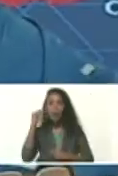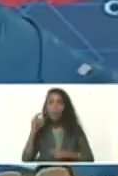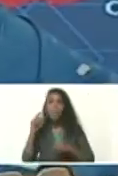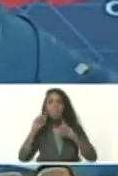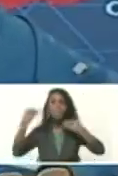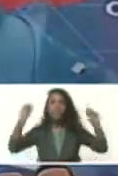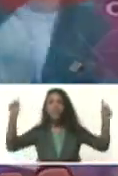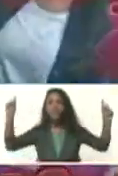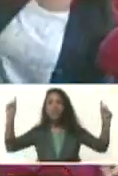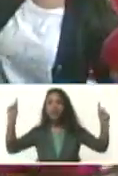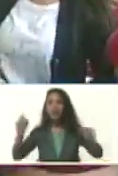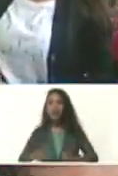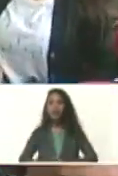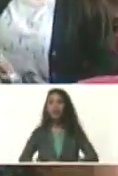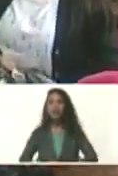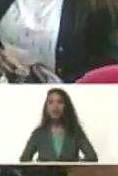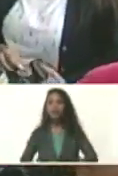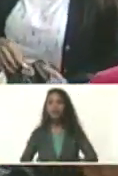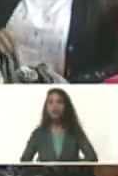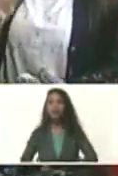¡Música!